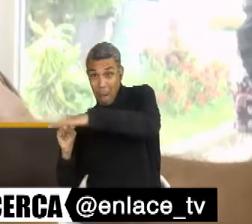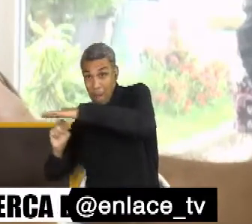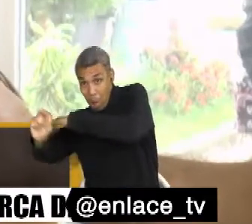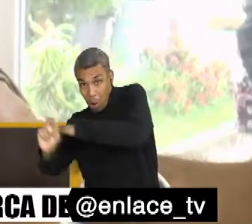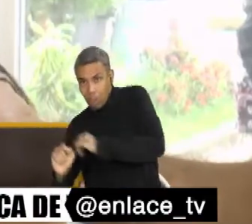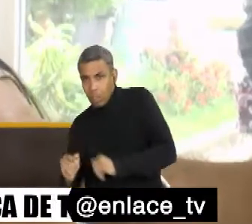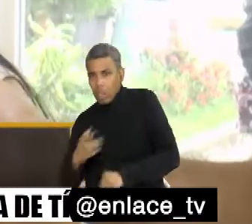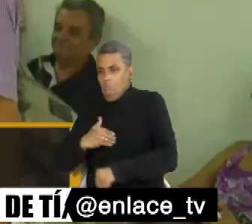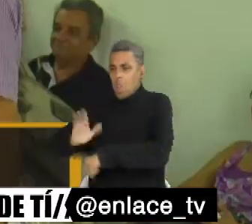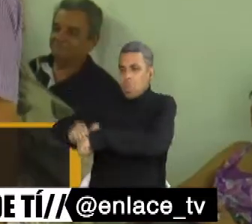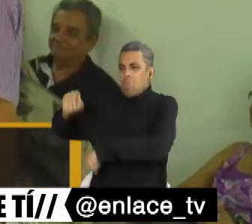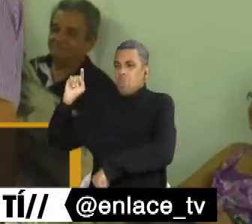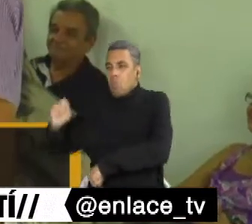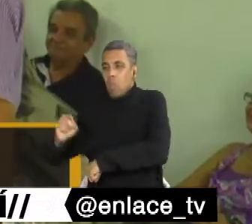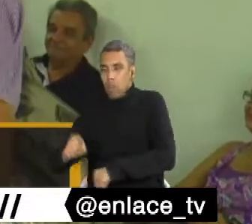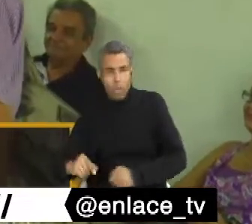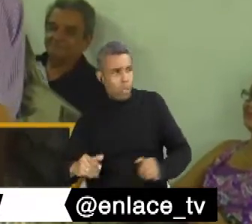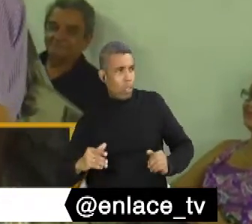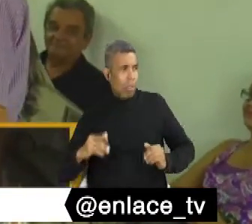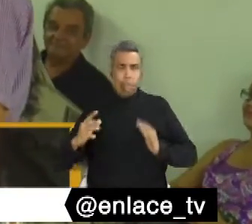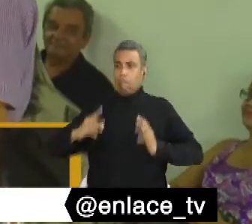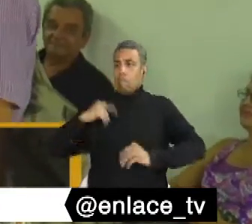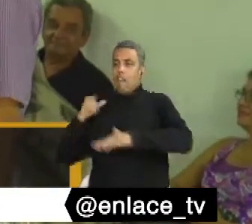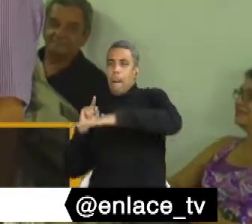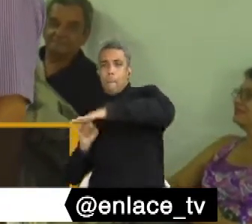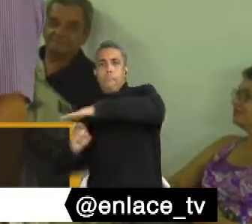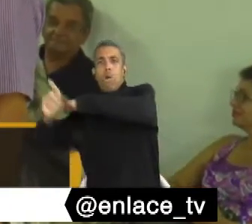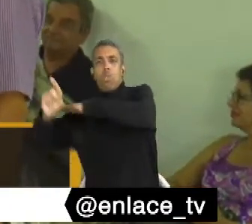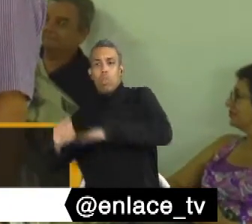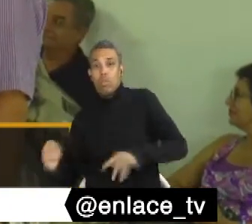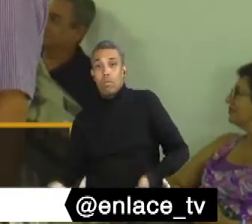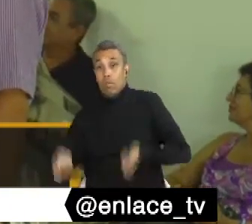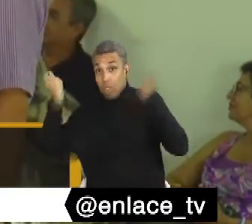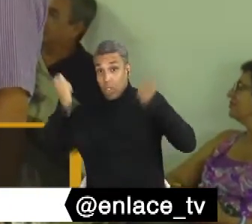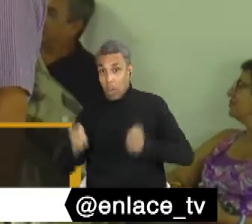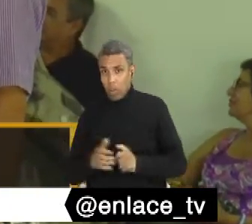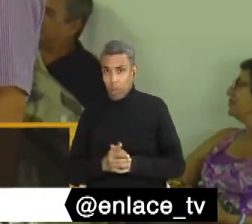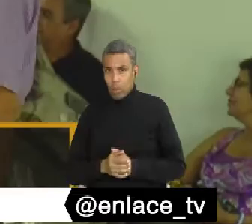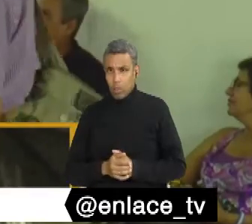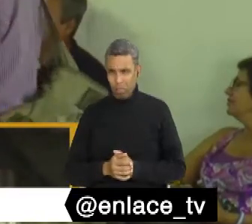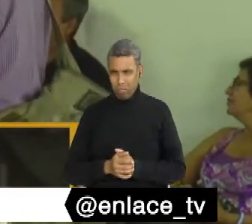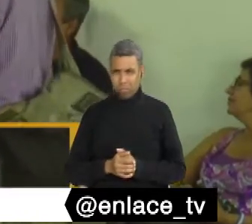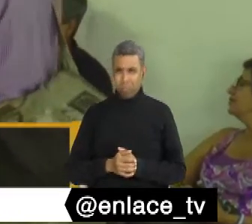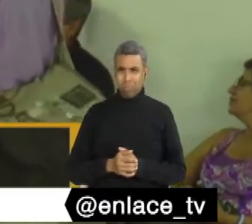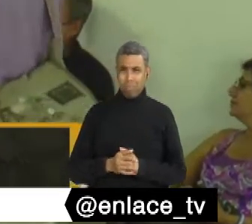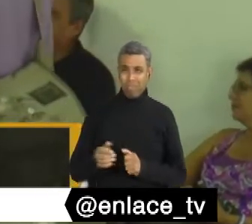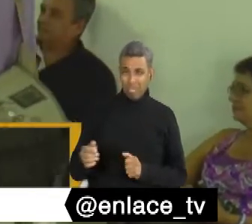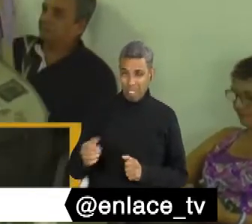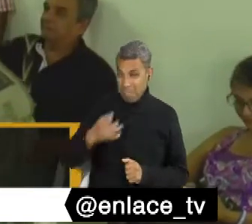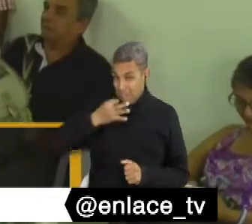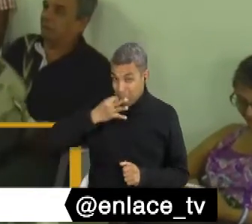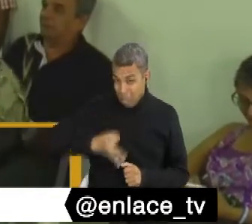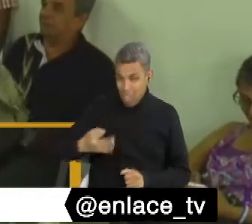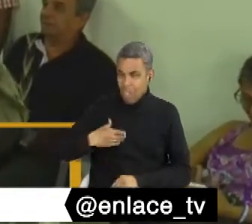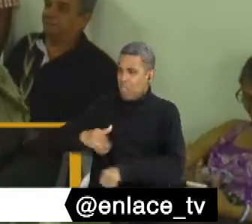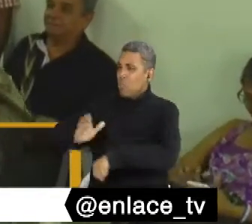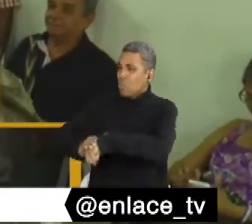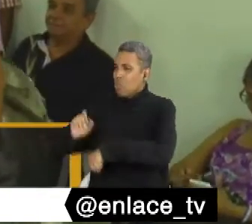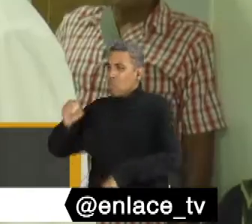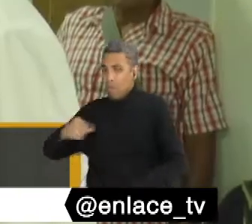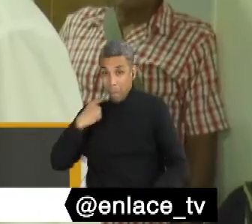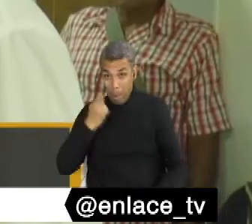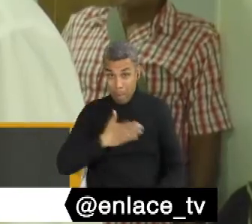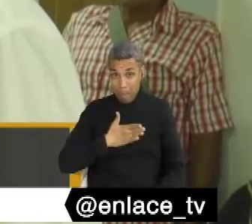son falsos, de hecho están en juicio, está la Fiscalía General de la Nación, les ha hecho imputación de cargos,